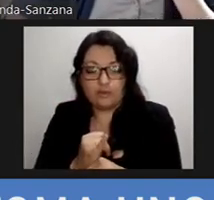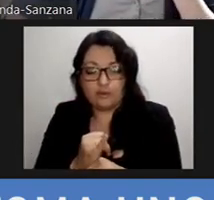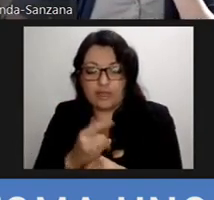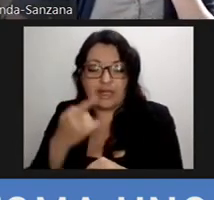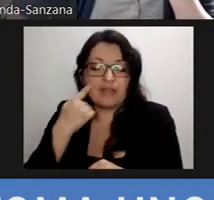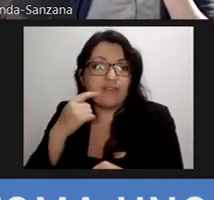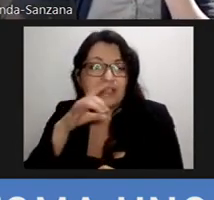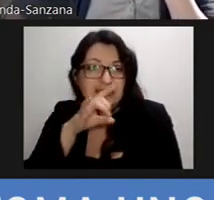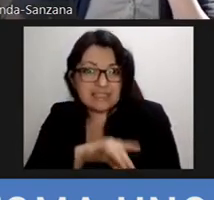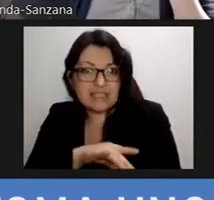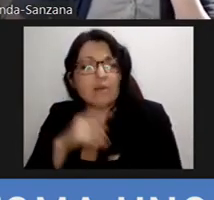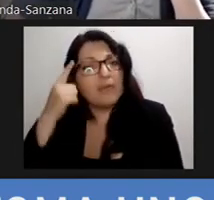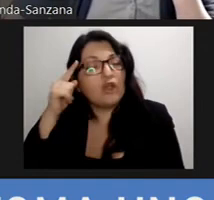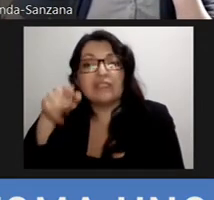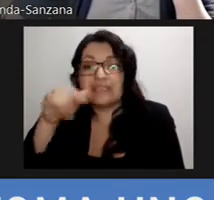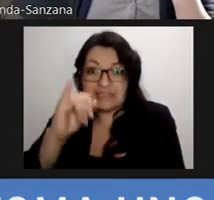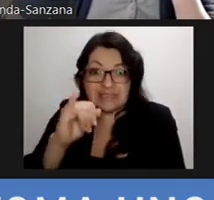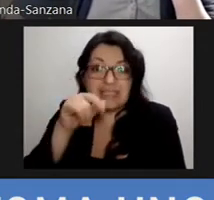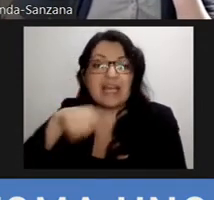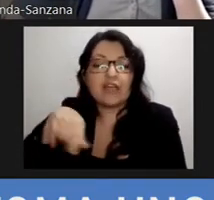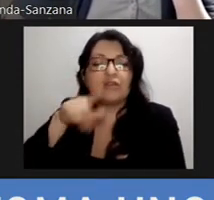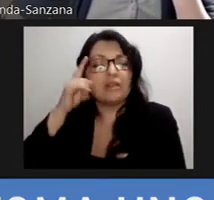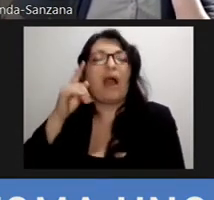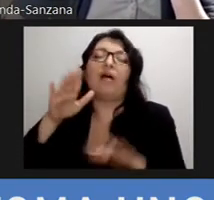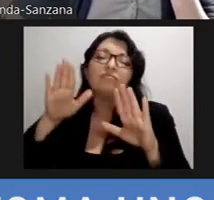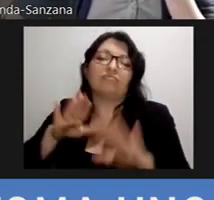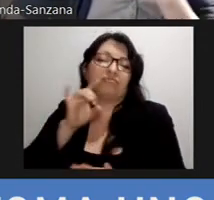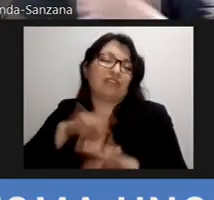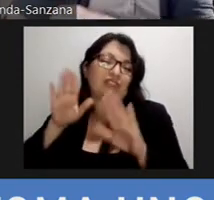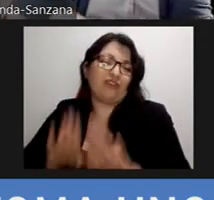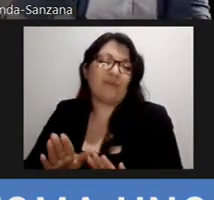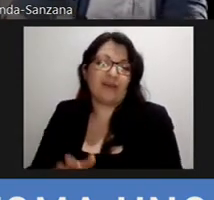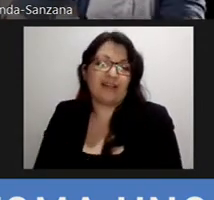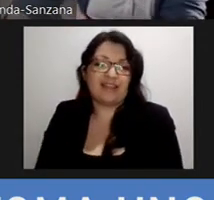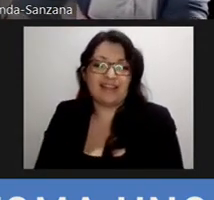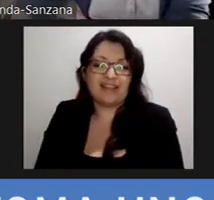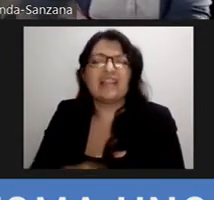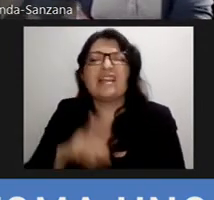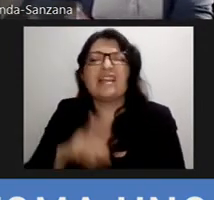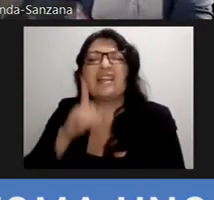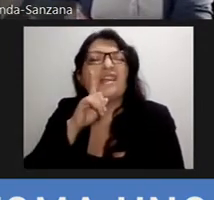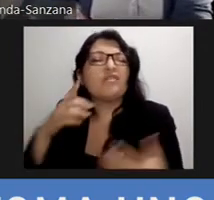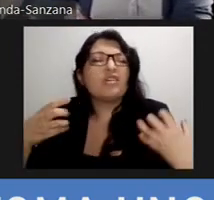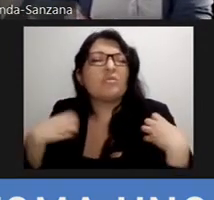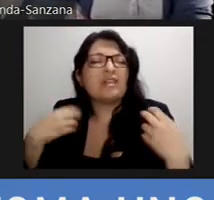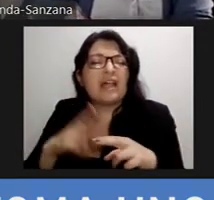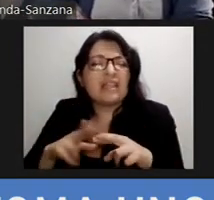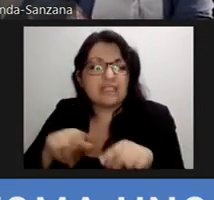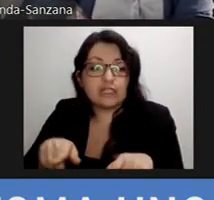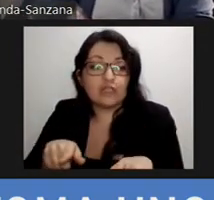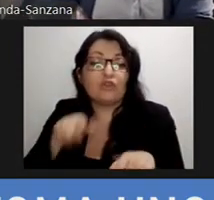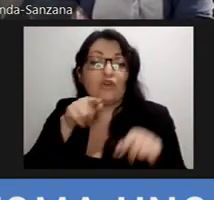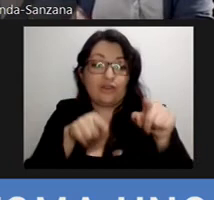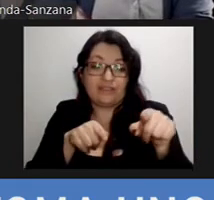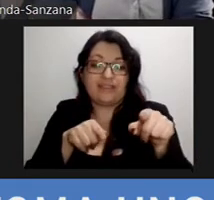que tantea Chile, pero esta sí toma la decisión de quedarse en Chile. Particularmente esta es iniciativa de Charles Riley